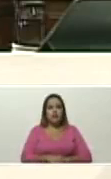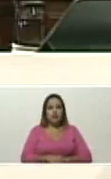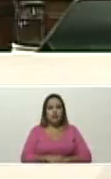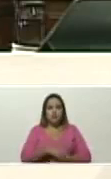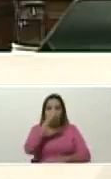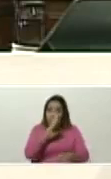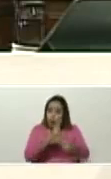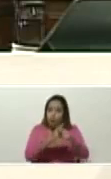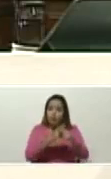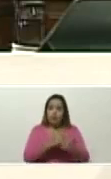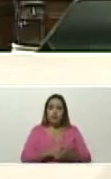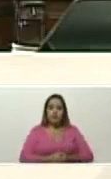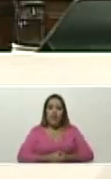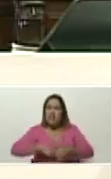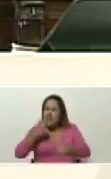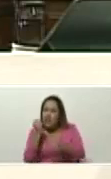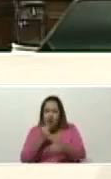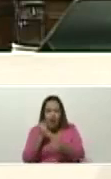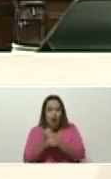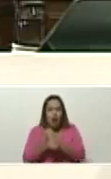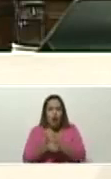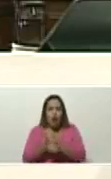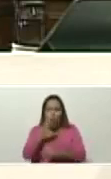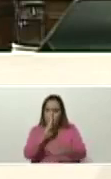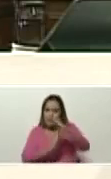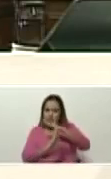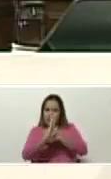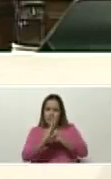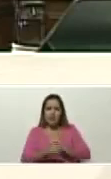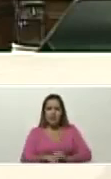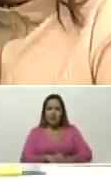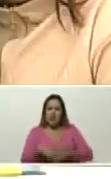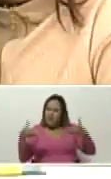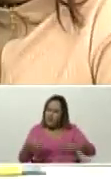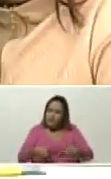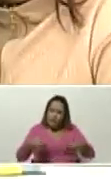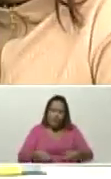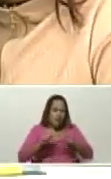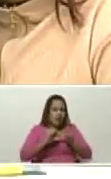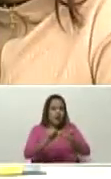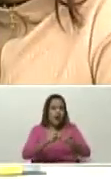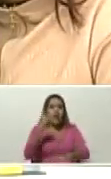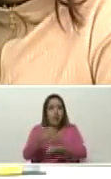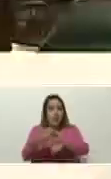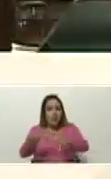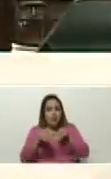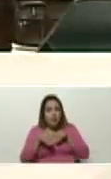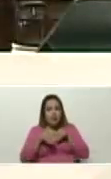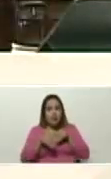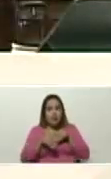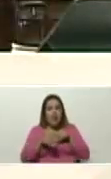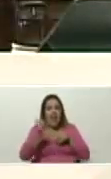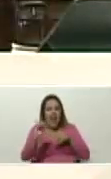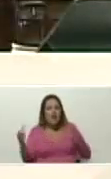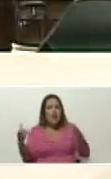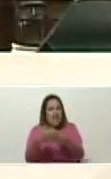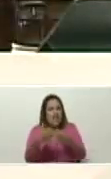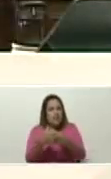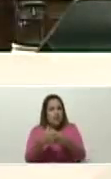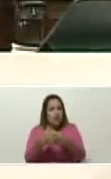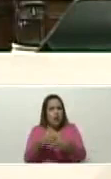Honestos, trabajadores, humildes, luchadores. Tengo que reconocer que tenemos un equipo de alto